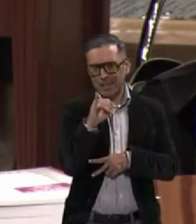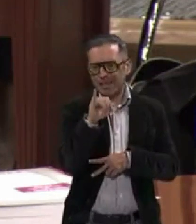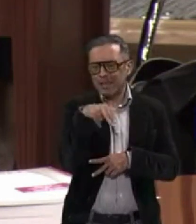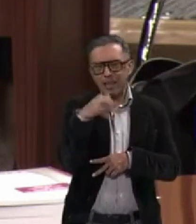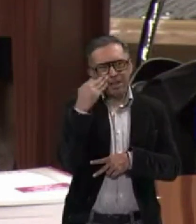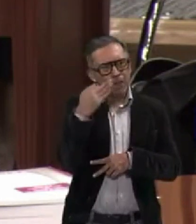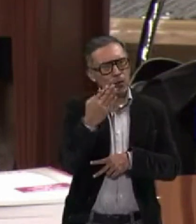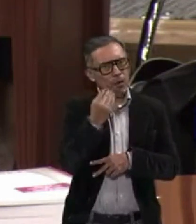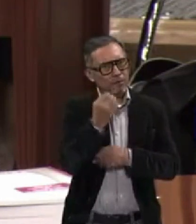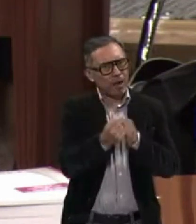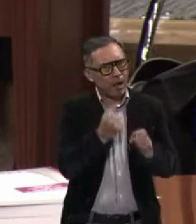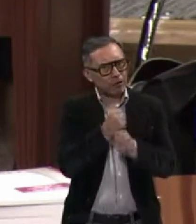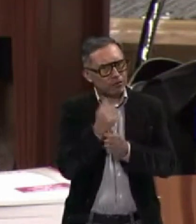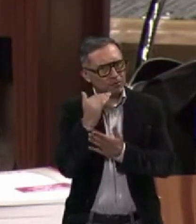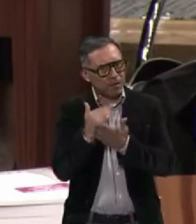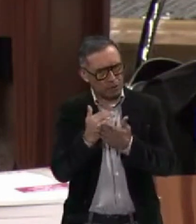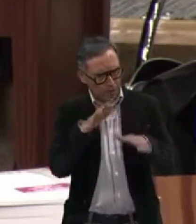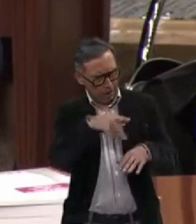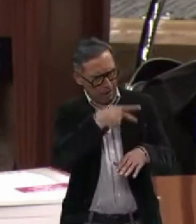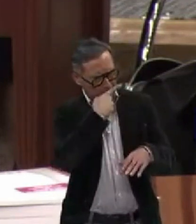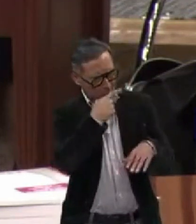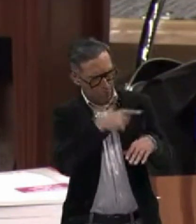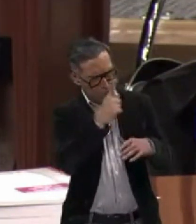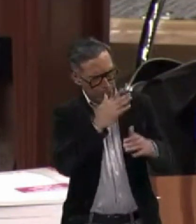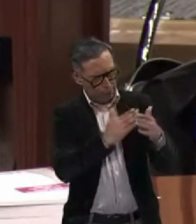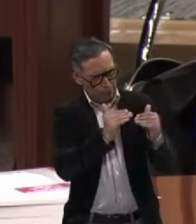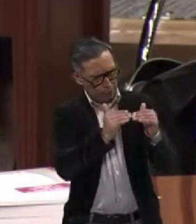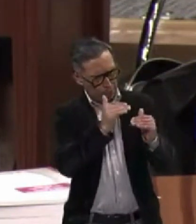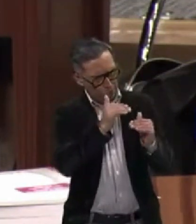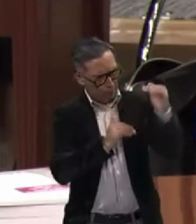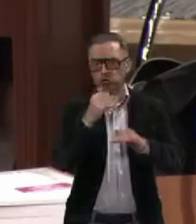excedió en 9 años de esos 12? Otra vez problemas con las matemáticas.